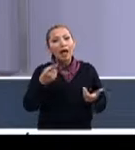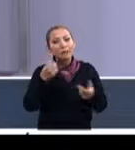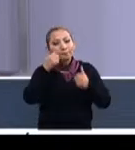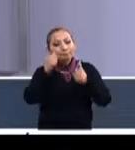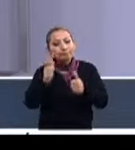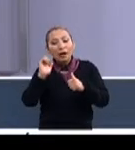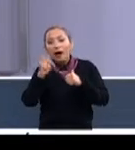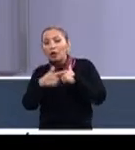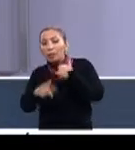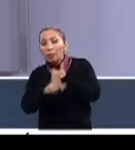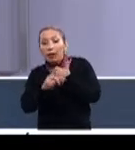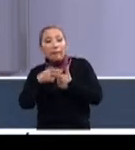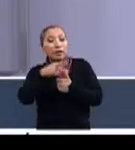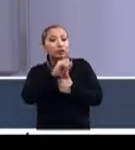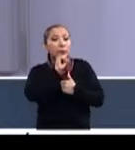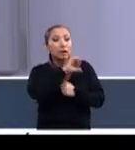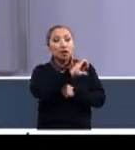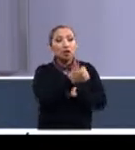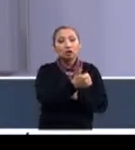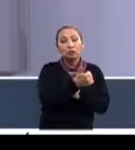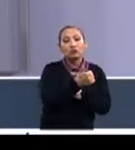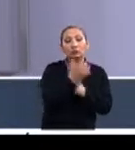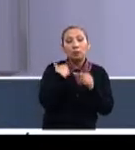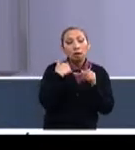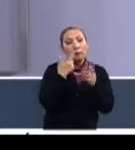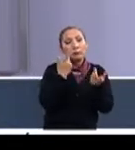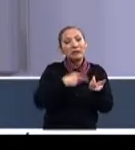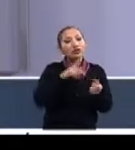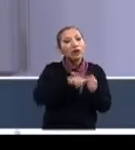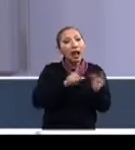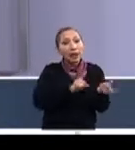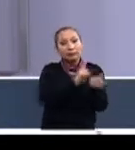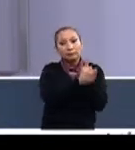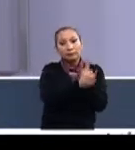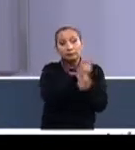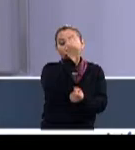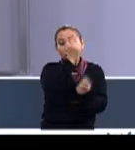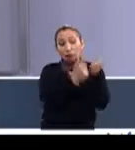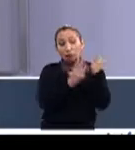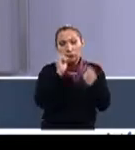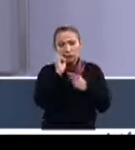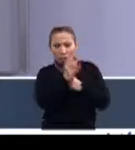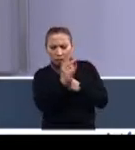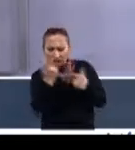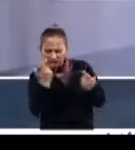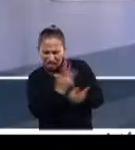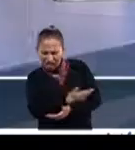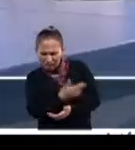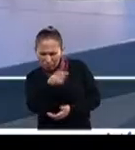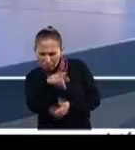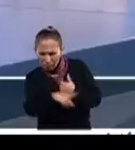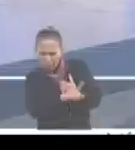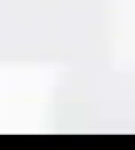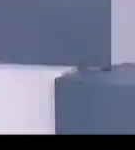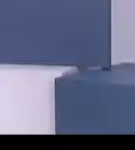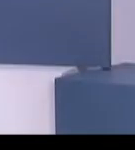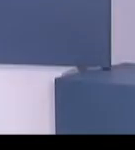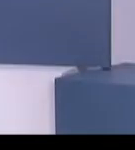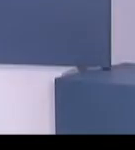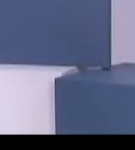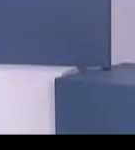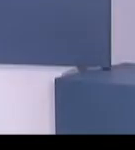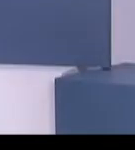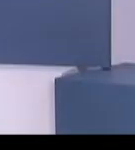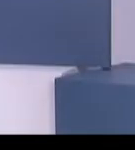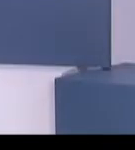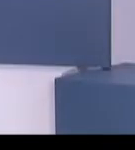pero también algunas cuestiones que tienen que ver con la atención personal, ¿no? En algunos casos que podemos, lo hacemos, si no canalizamos.